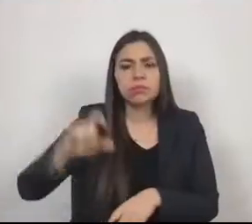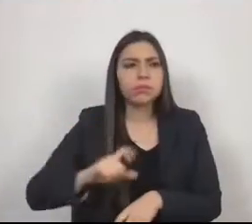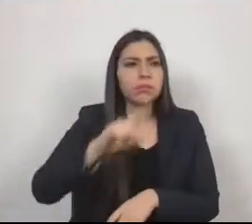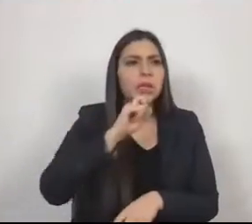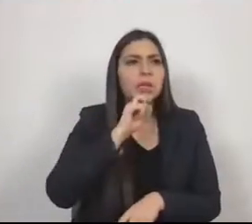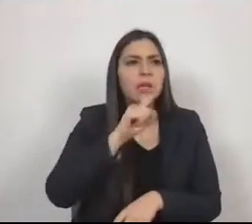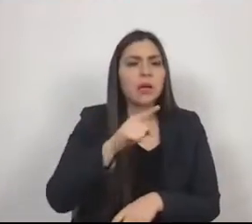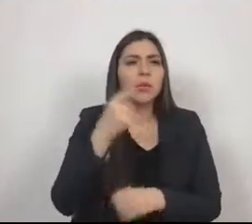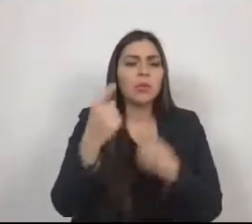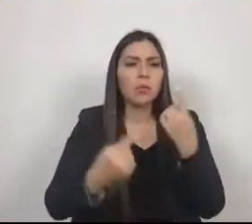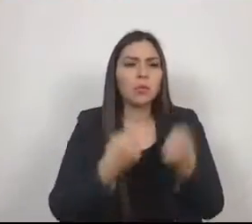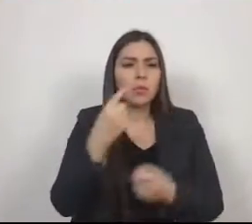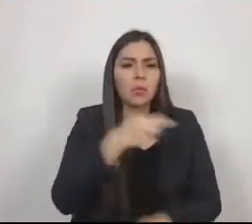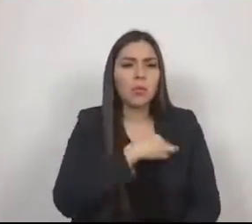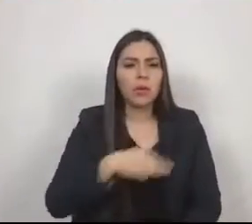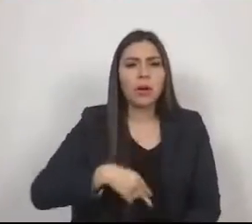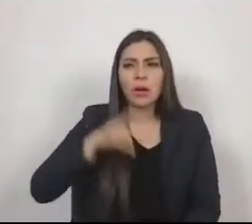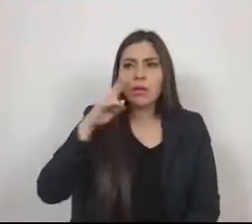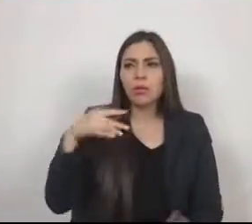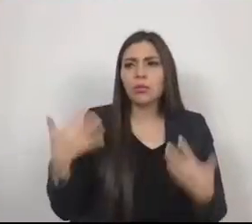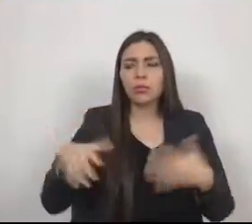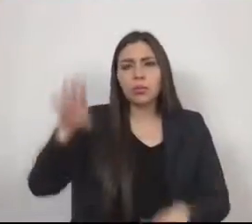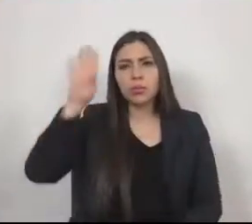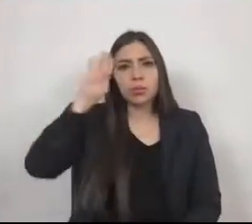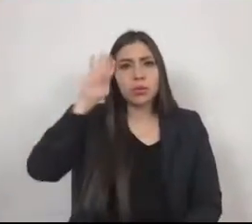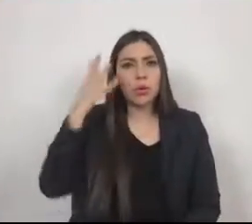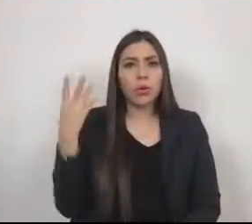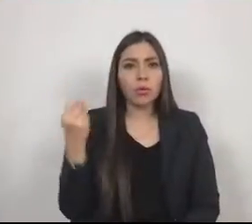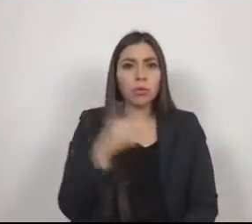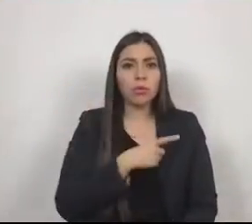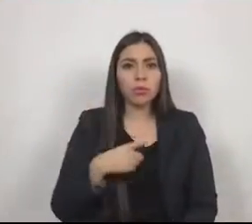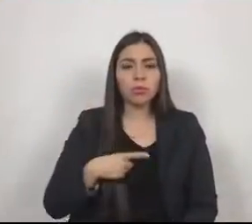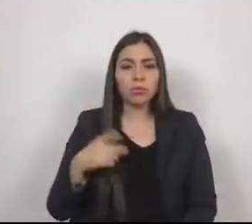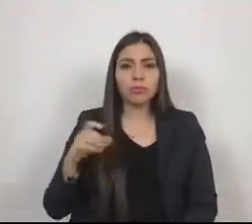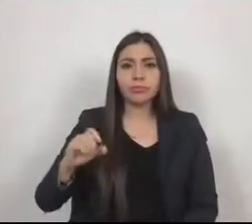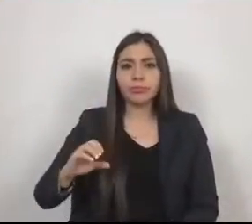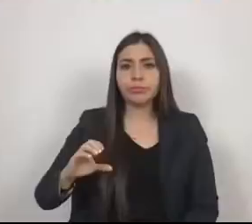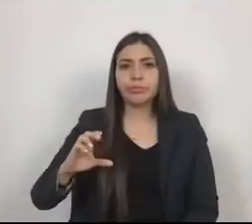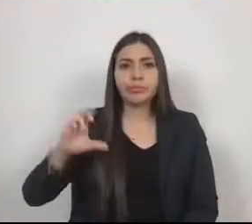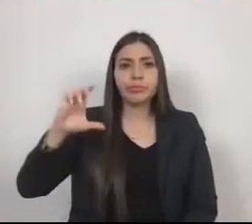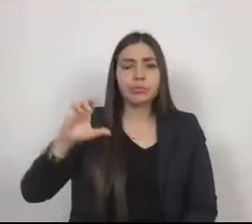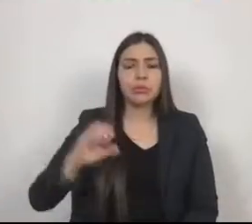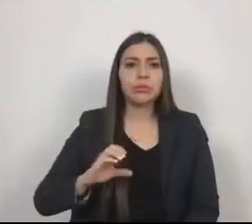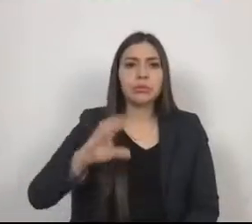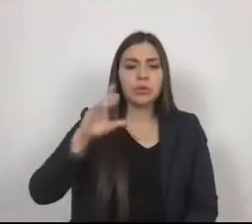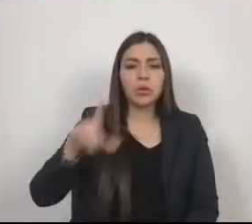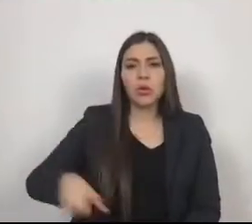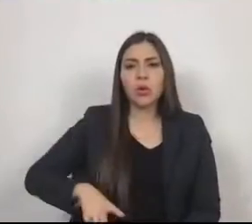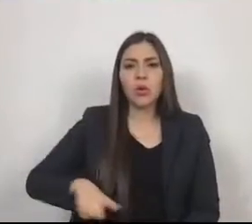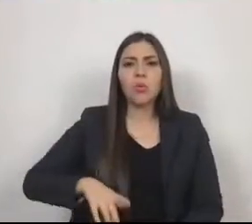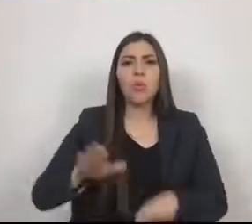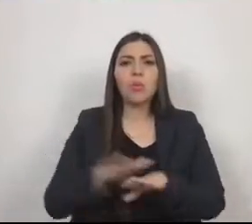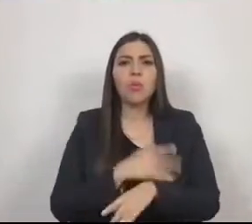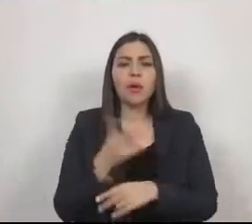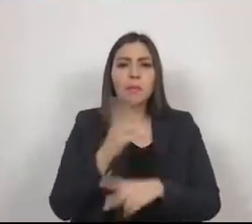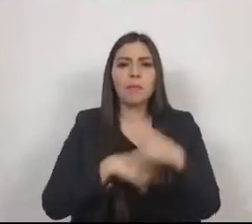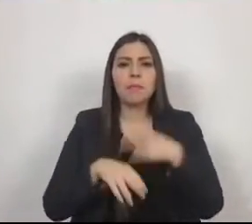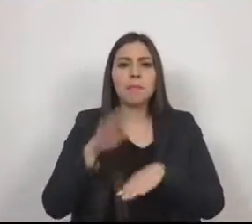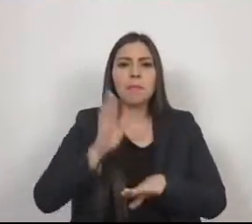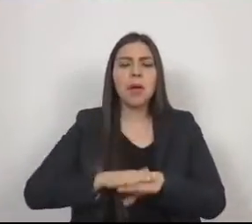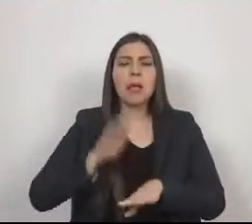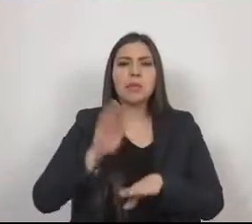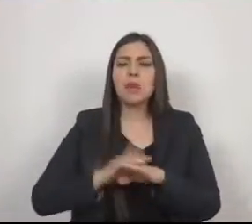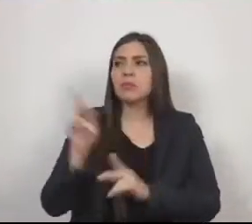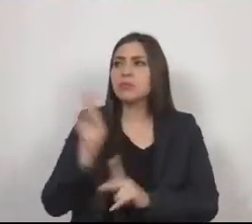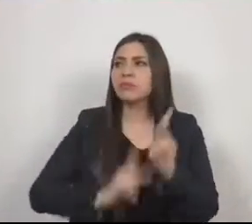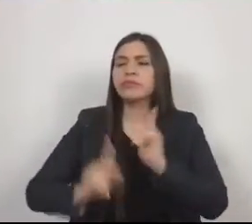creciente endeudamiento en el que han incurrido los gobiernos subnacionales en el aumento del nivel de la deuda pública, compromete